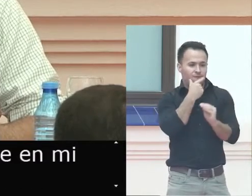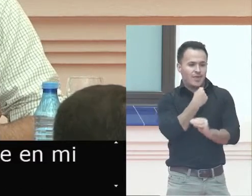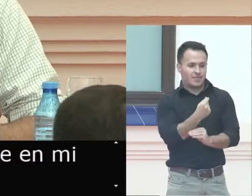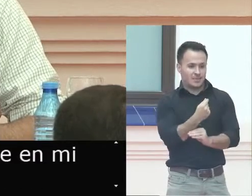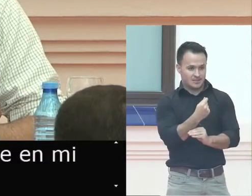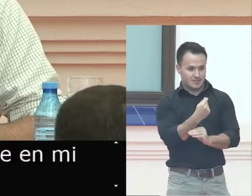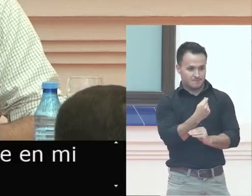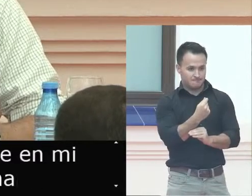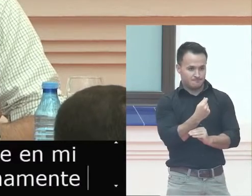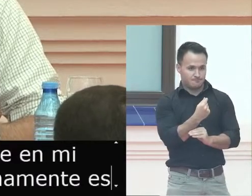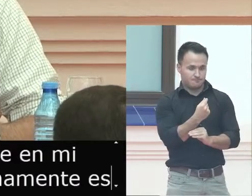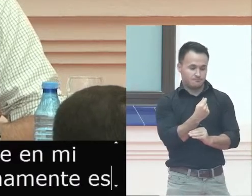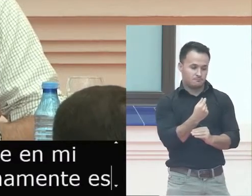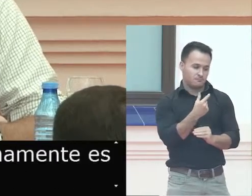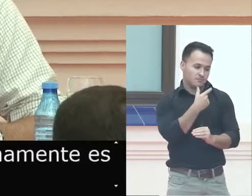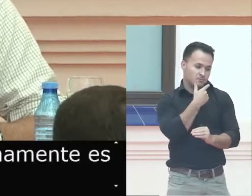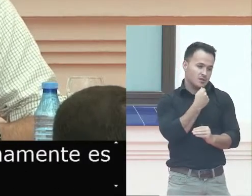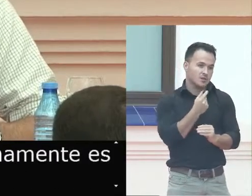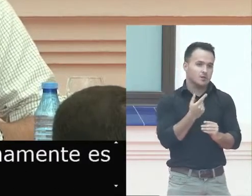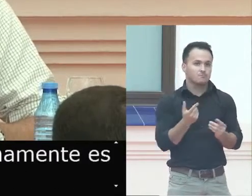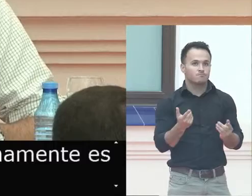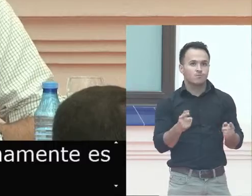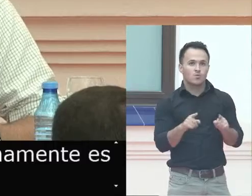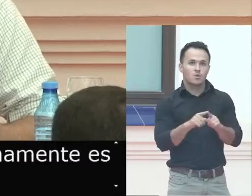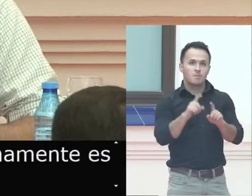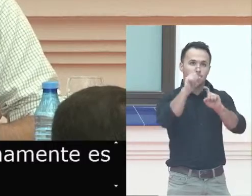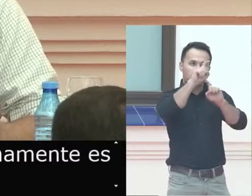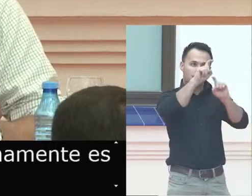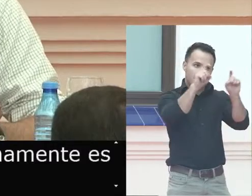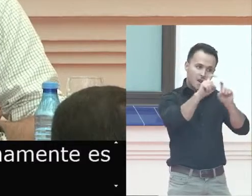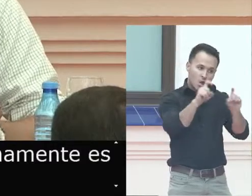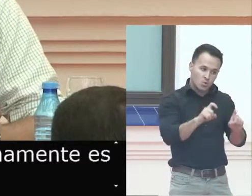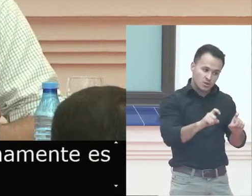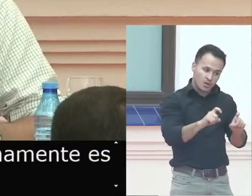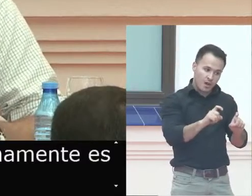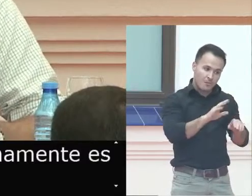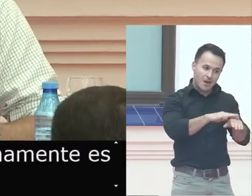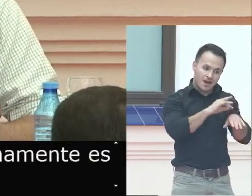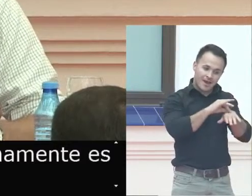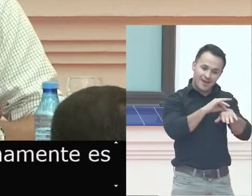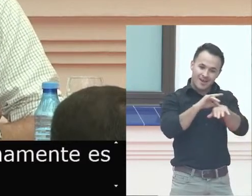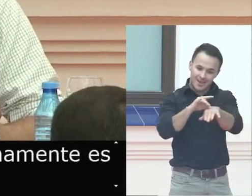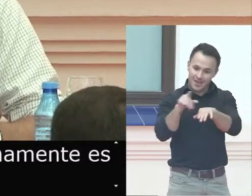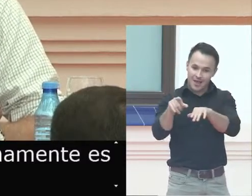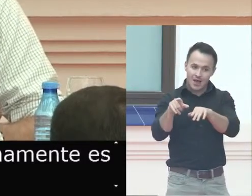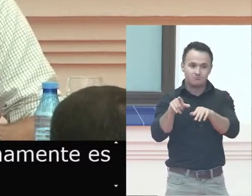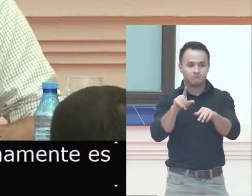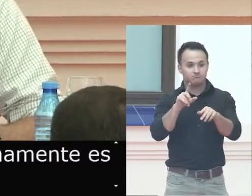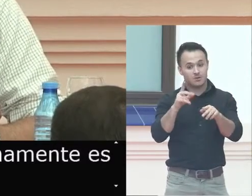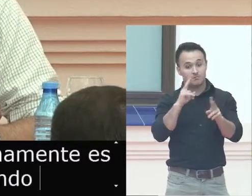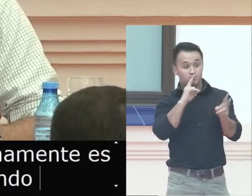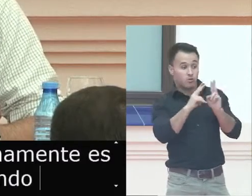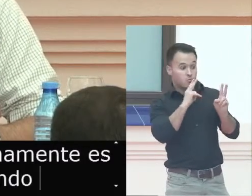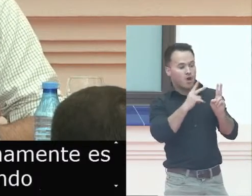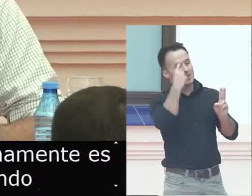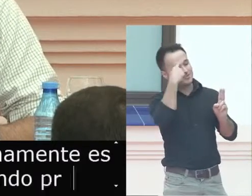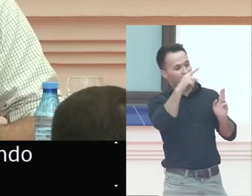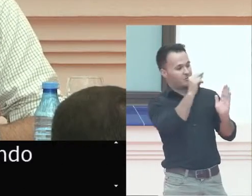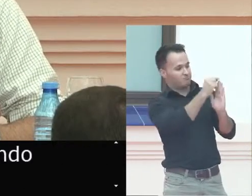dando una especie de preguntas clave para ayudar a seleccionar más rápidamente bloques de